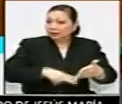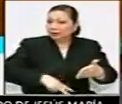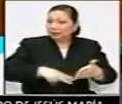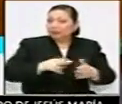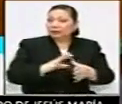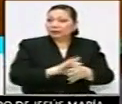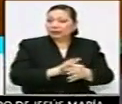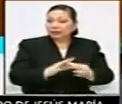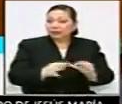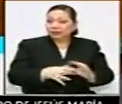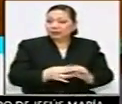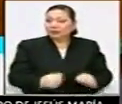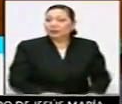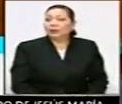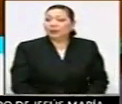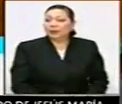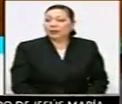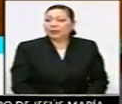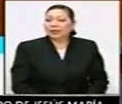la historia y los